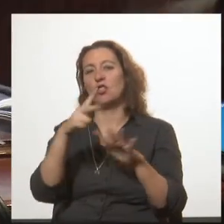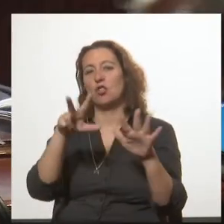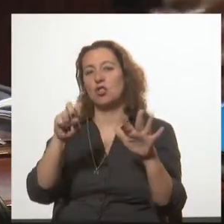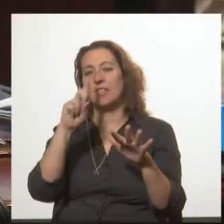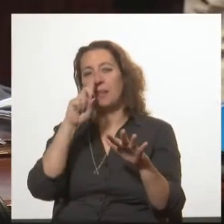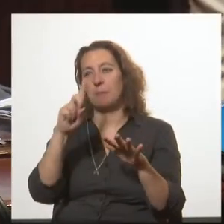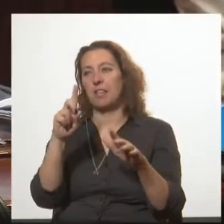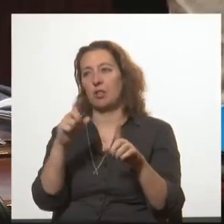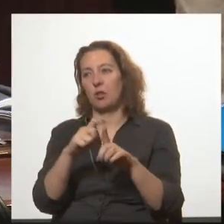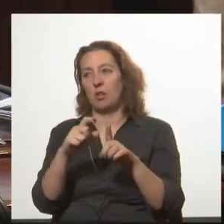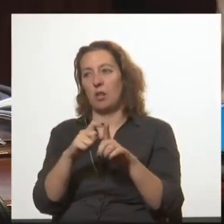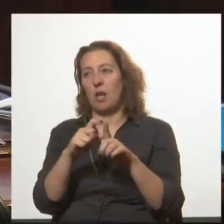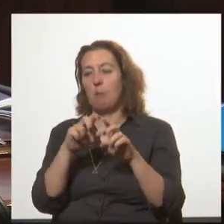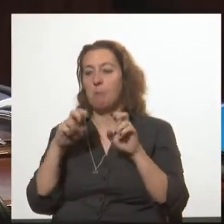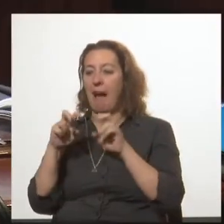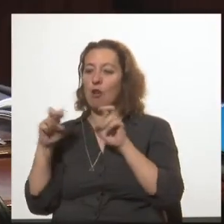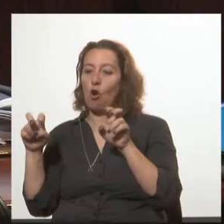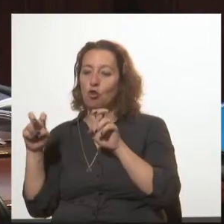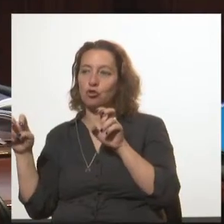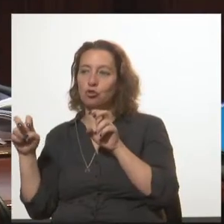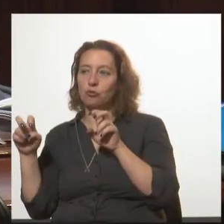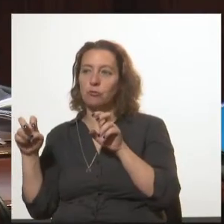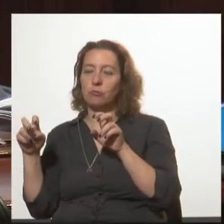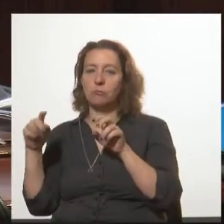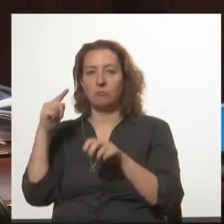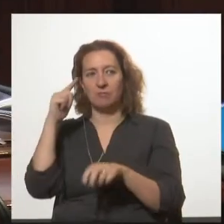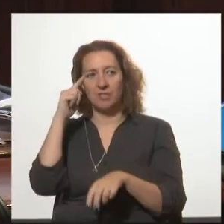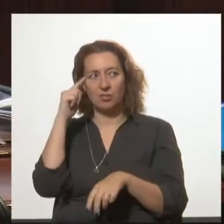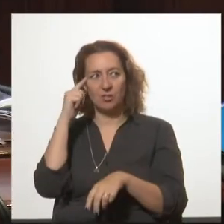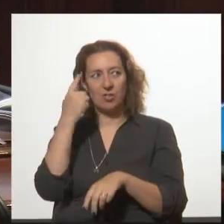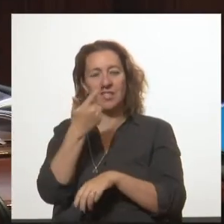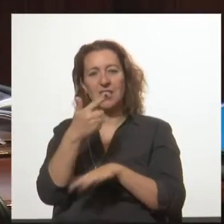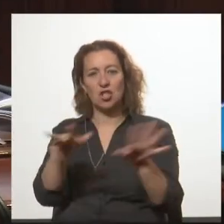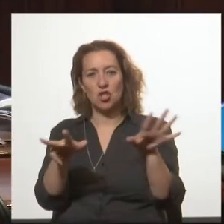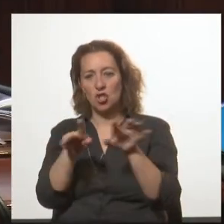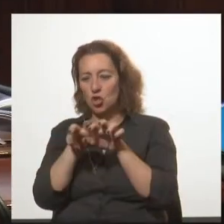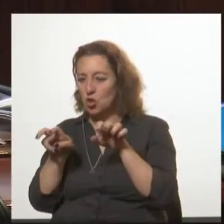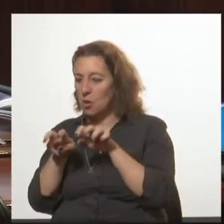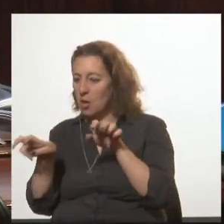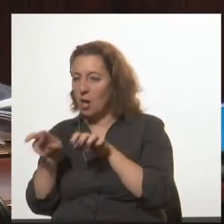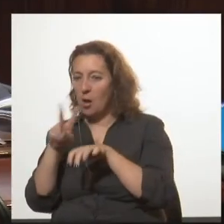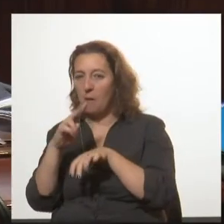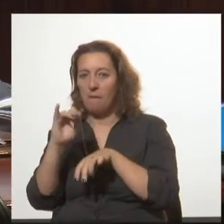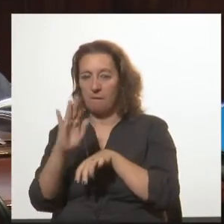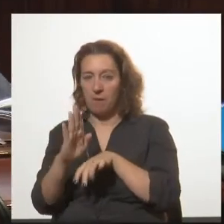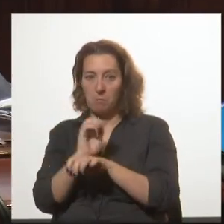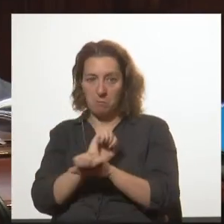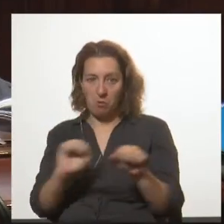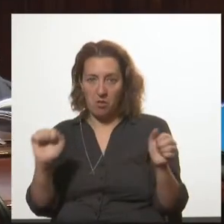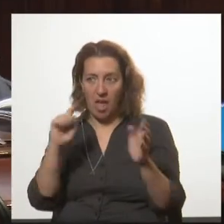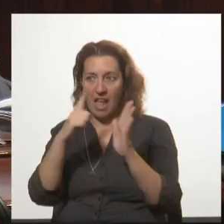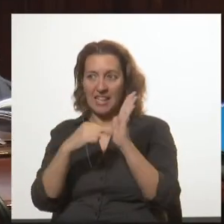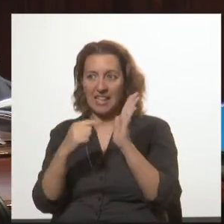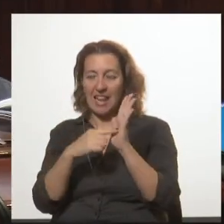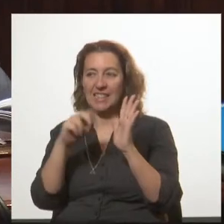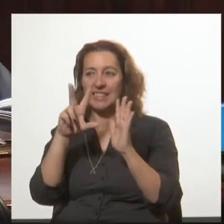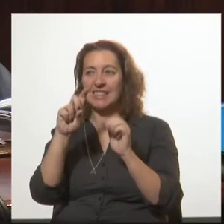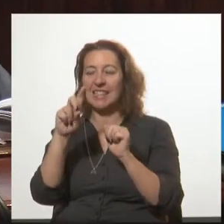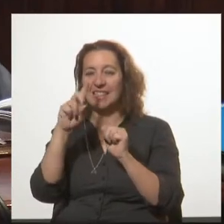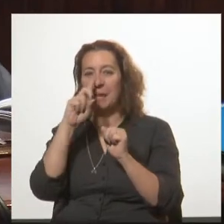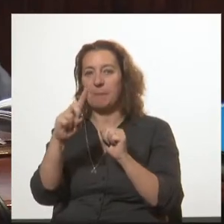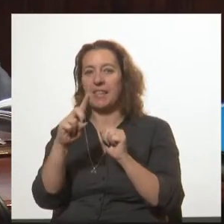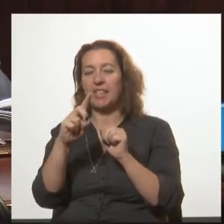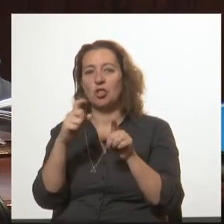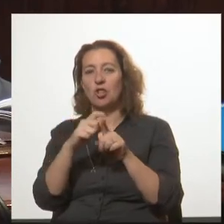palcos llaman la atención que se haya pensado que los 18 palcos vip podrían ser alquilados en 30 mil dólares cada